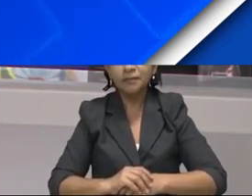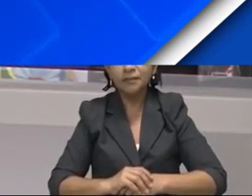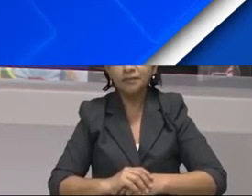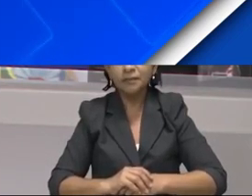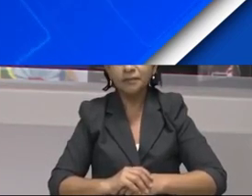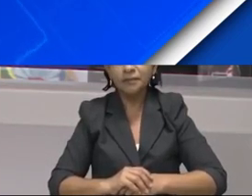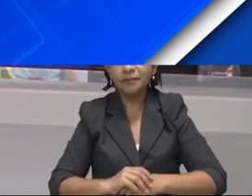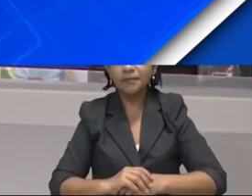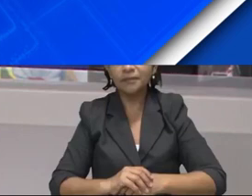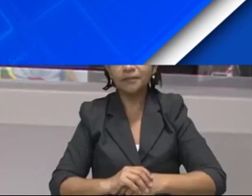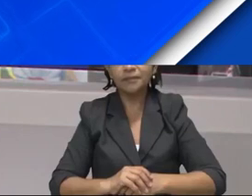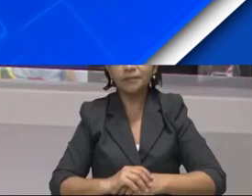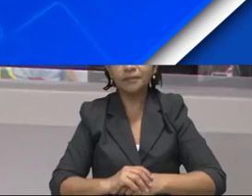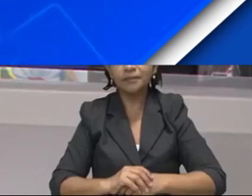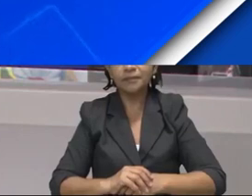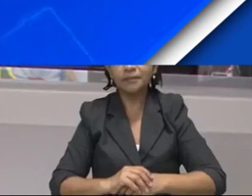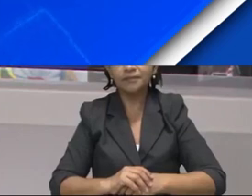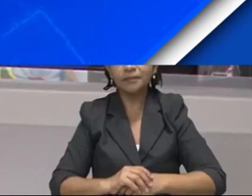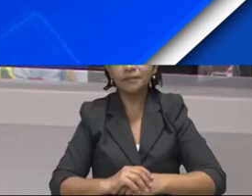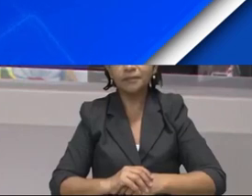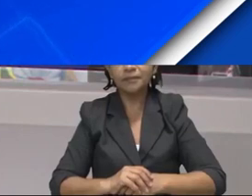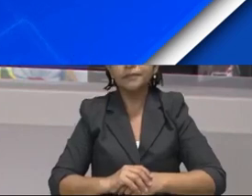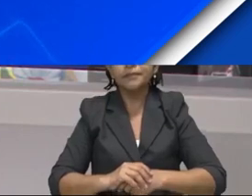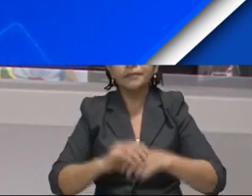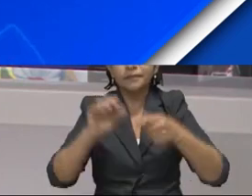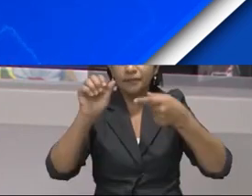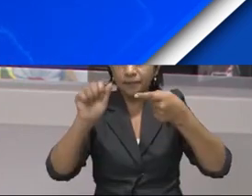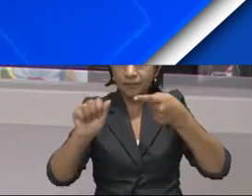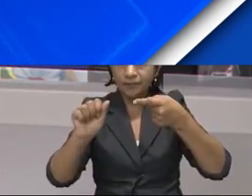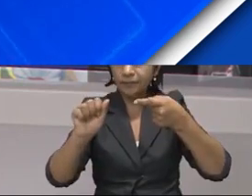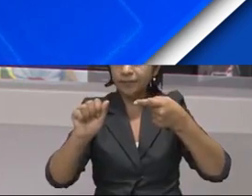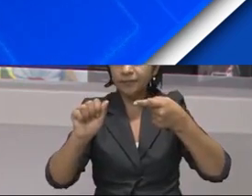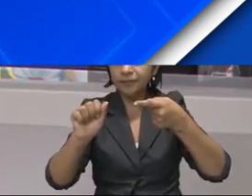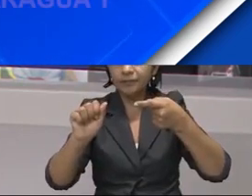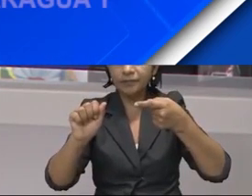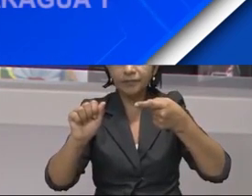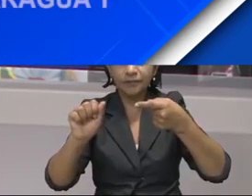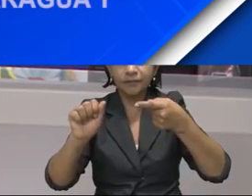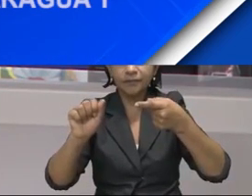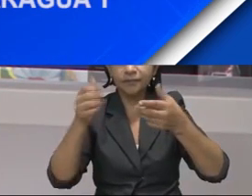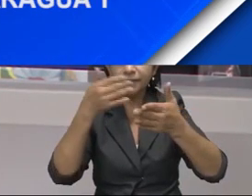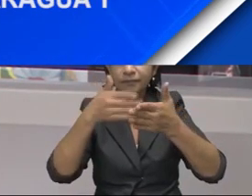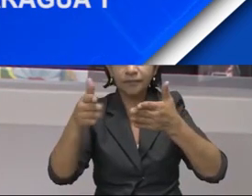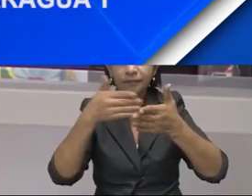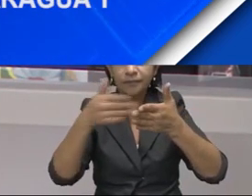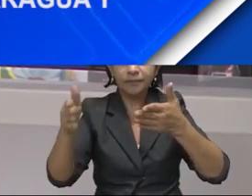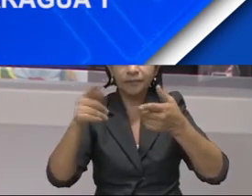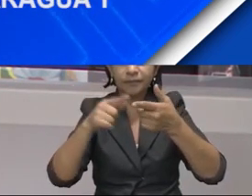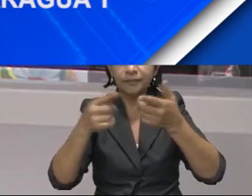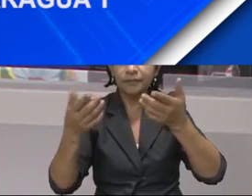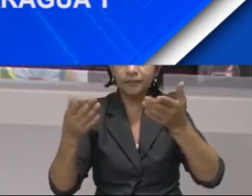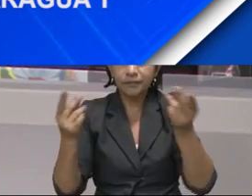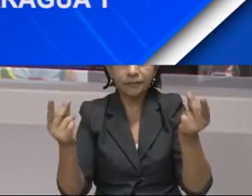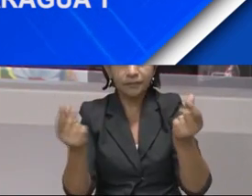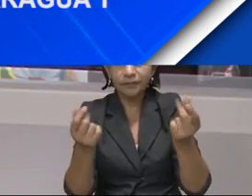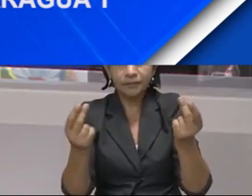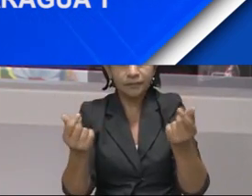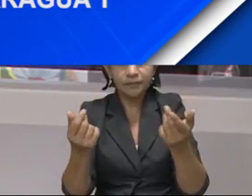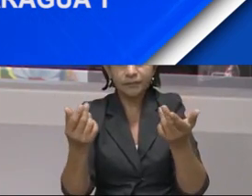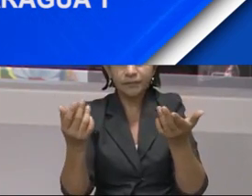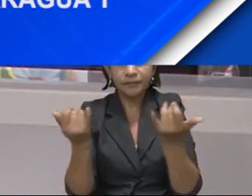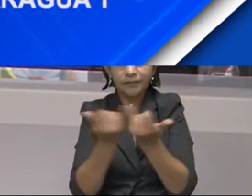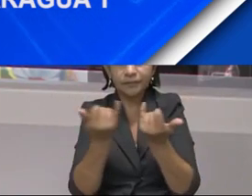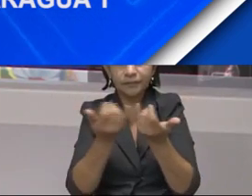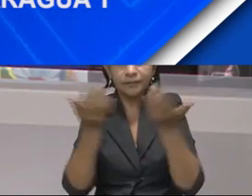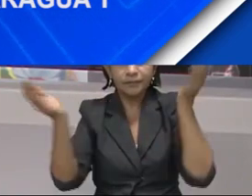de conformidad con la legislación, podrán a adoptar medidas para facilitar y agilizar la